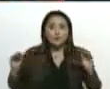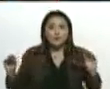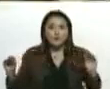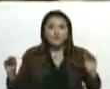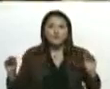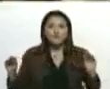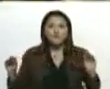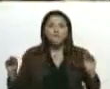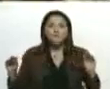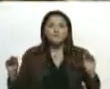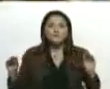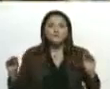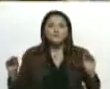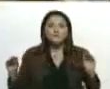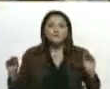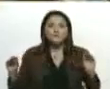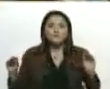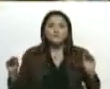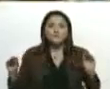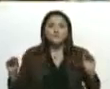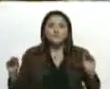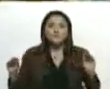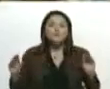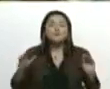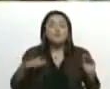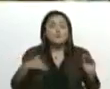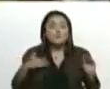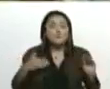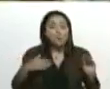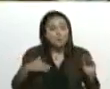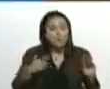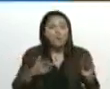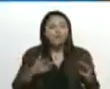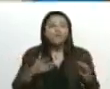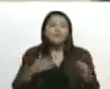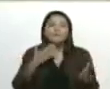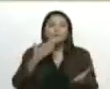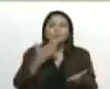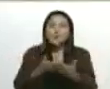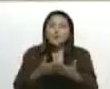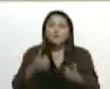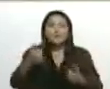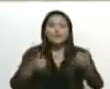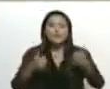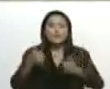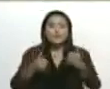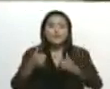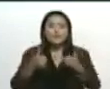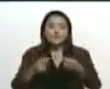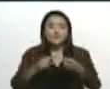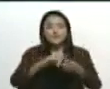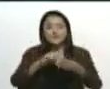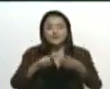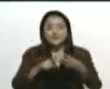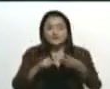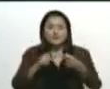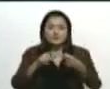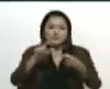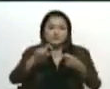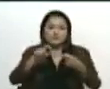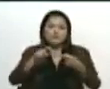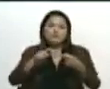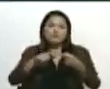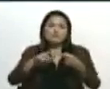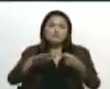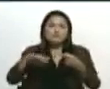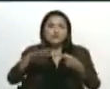una convocatoria que tiene una postulación que se debe hacer a través de tres entes específicos: la sociedad civil a través de todas